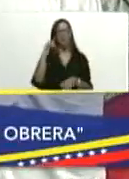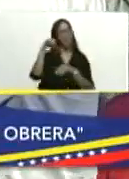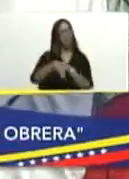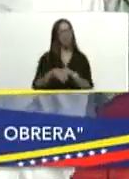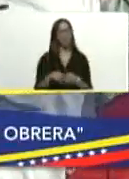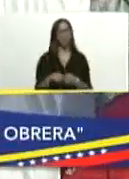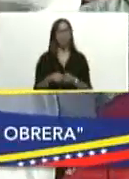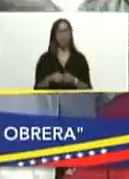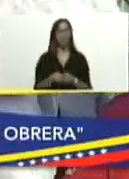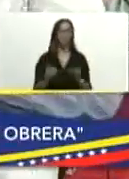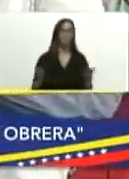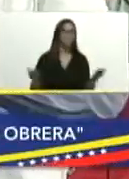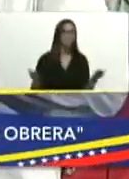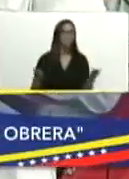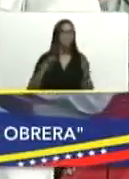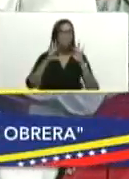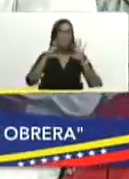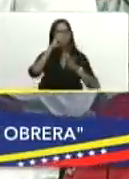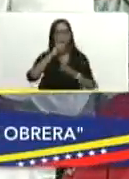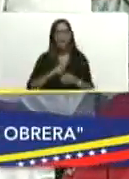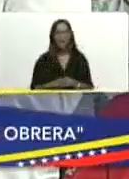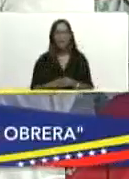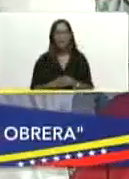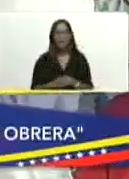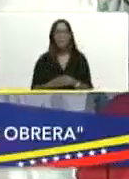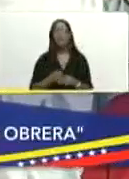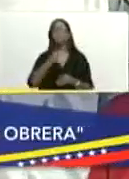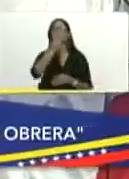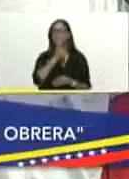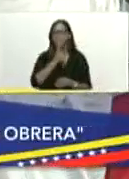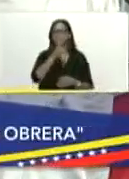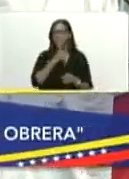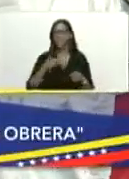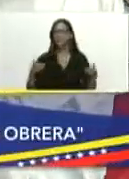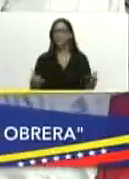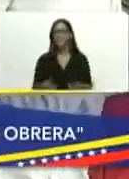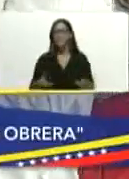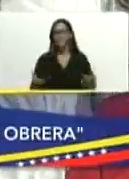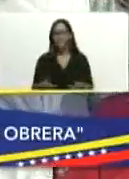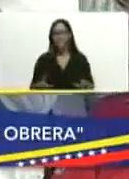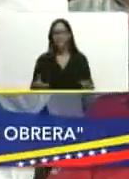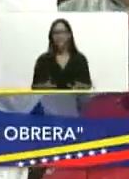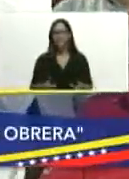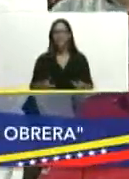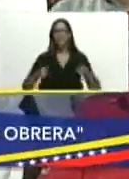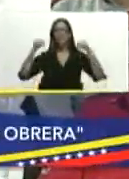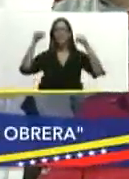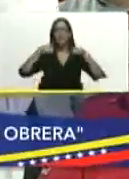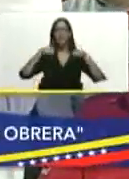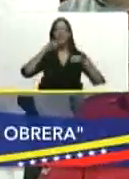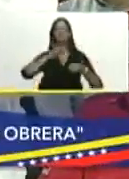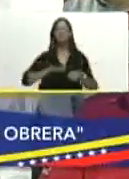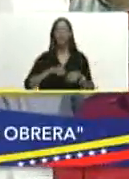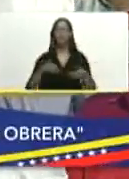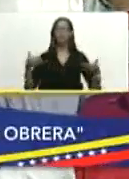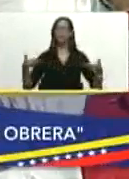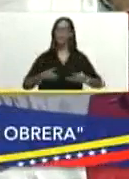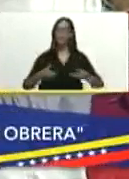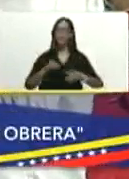han pasado diez años hemos resistido y efectivamente hoy no estamos resistiendo de una posición